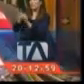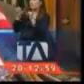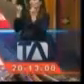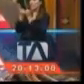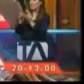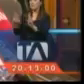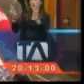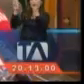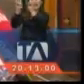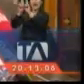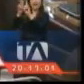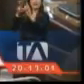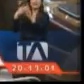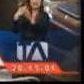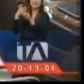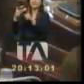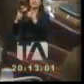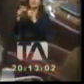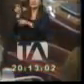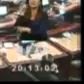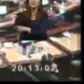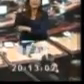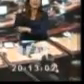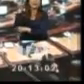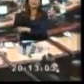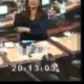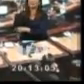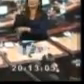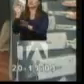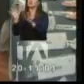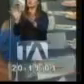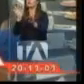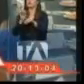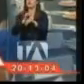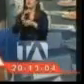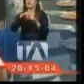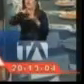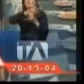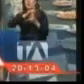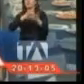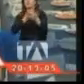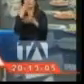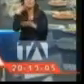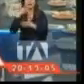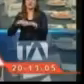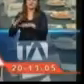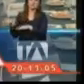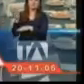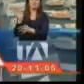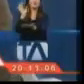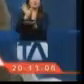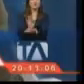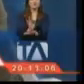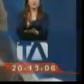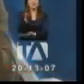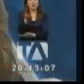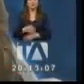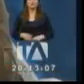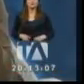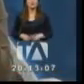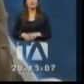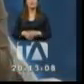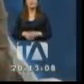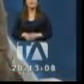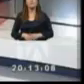General de la ONU, se debilitaría. Ahora la Asamblea debe fijar una nueva fecha para que la canciller pueda comparecer. En Quito, Andrea